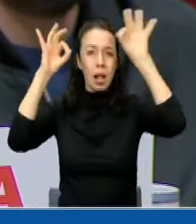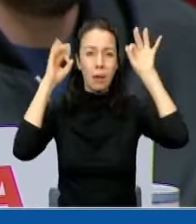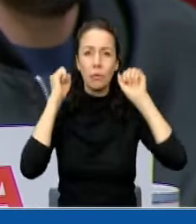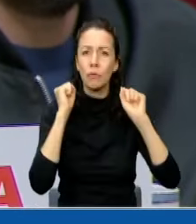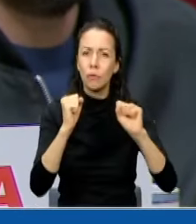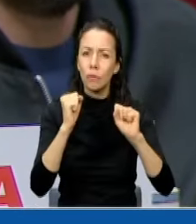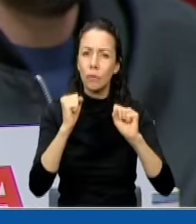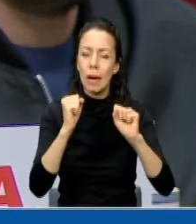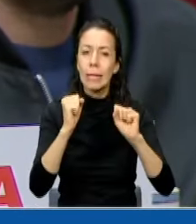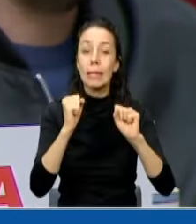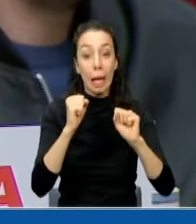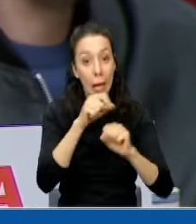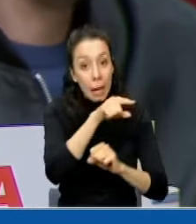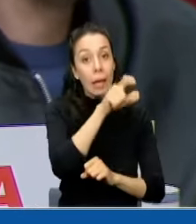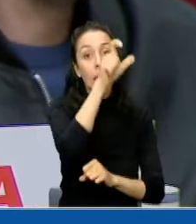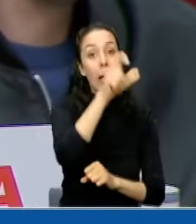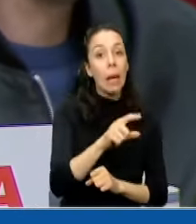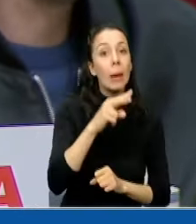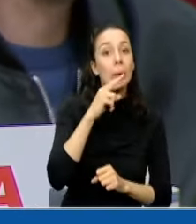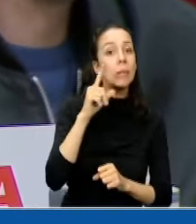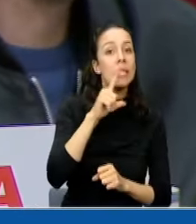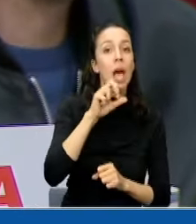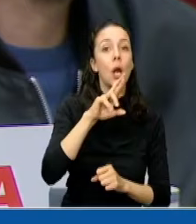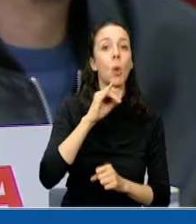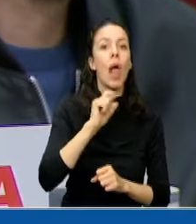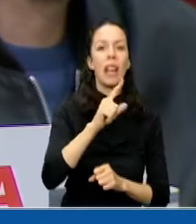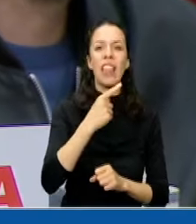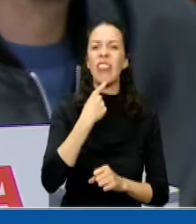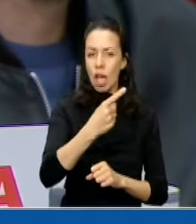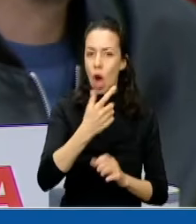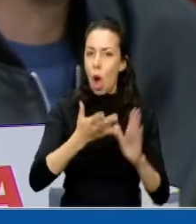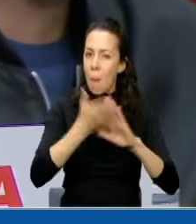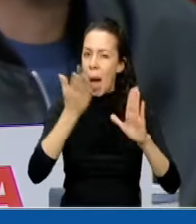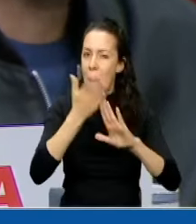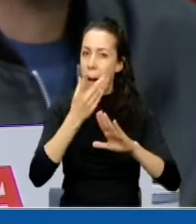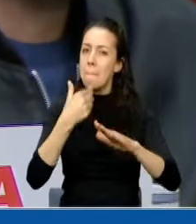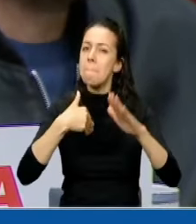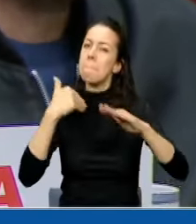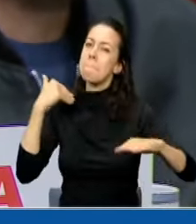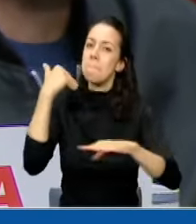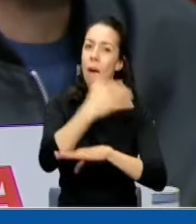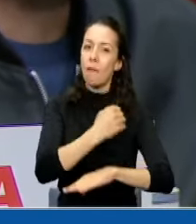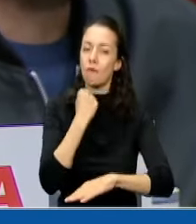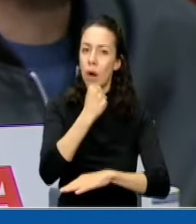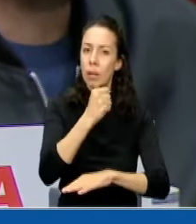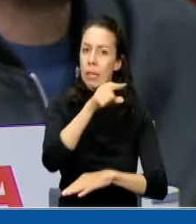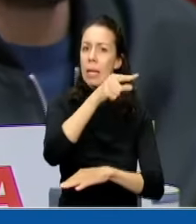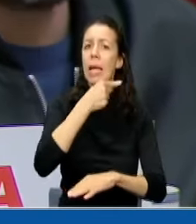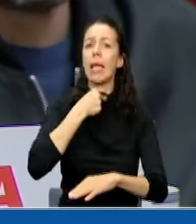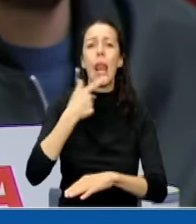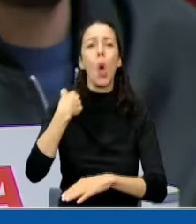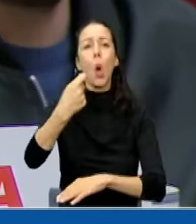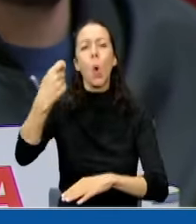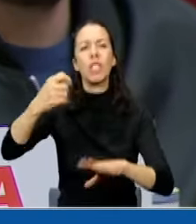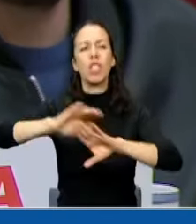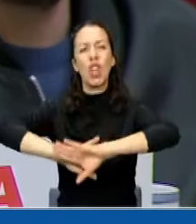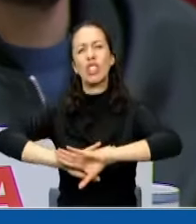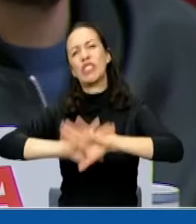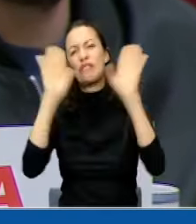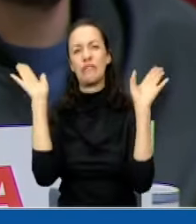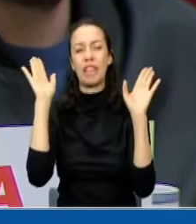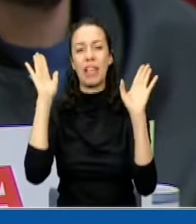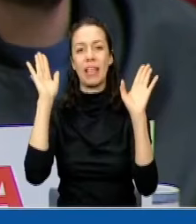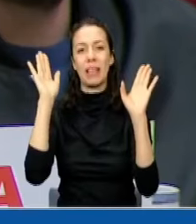que va a profundizar. Ella viene por la impunidad de todos y terminar con todos los juicios. Y viene por